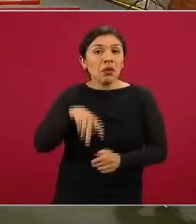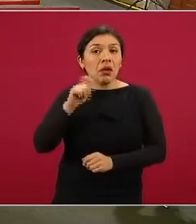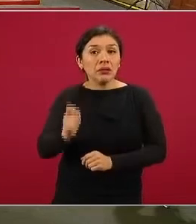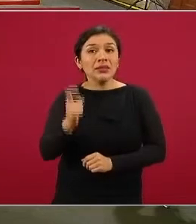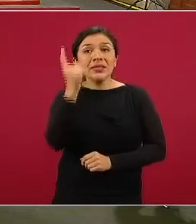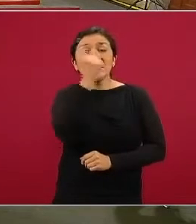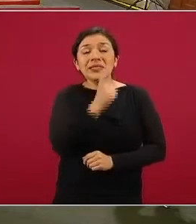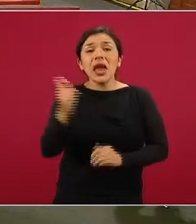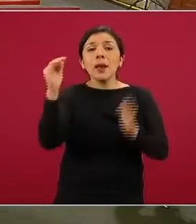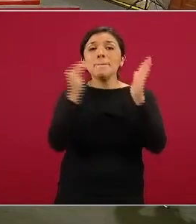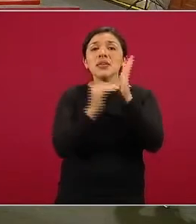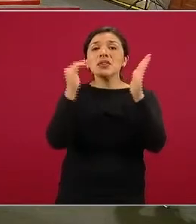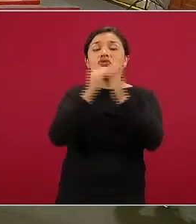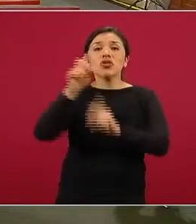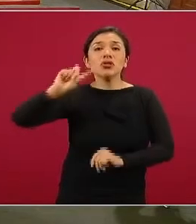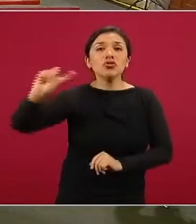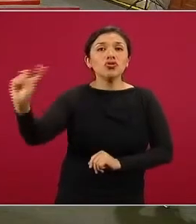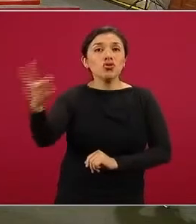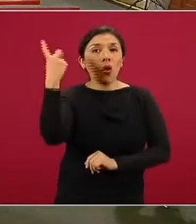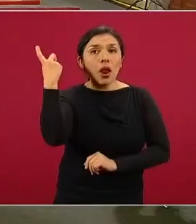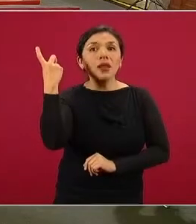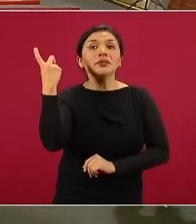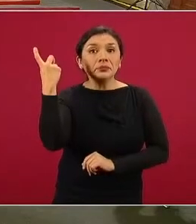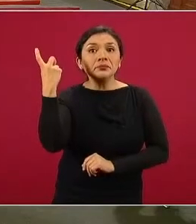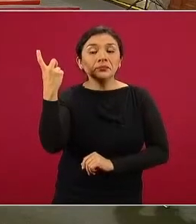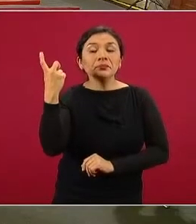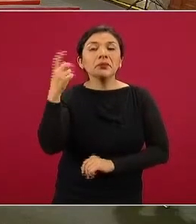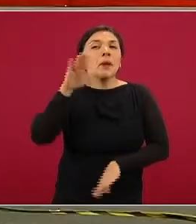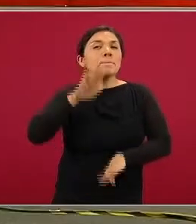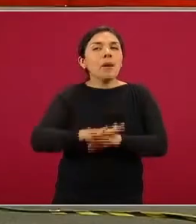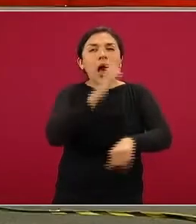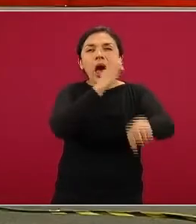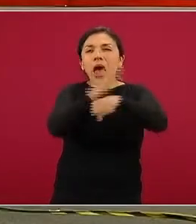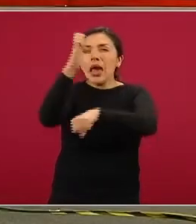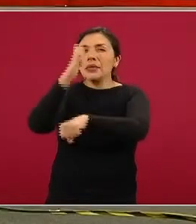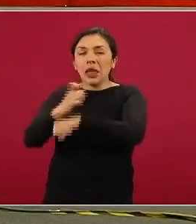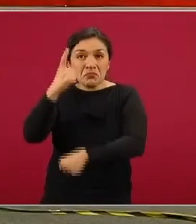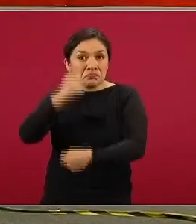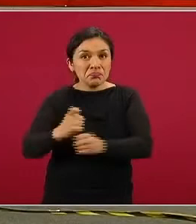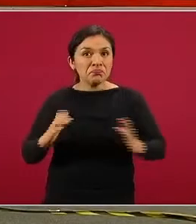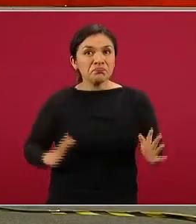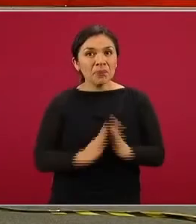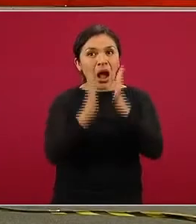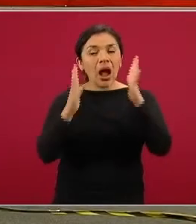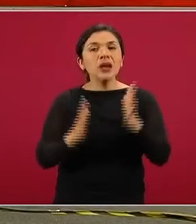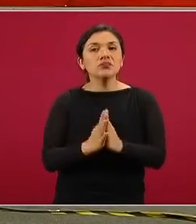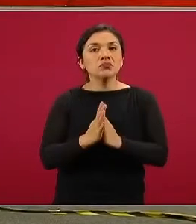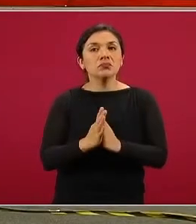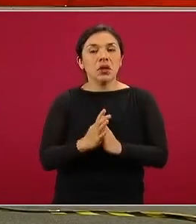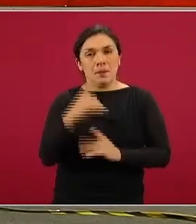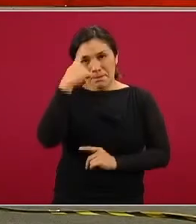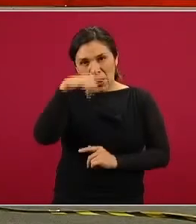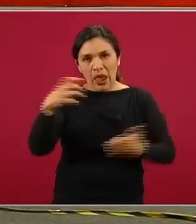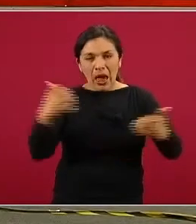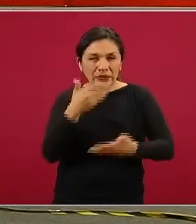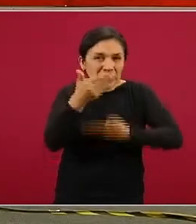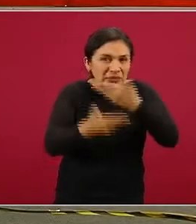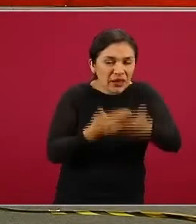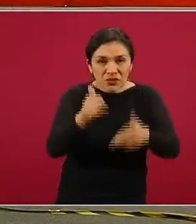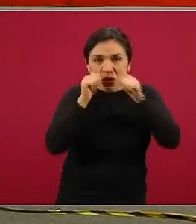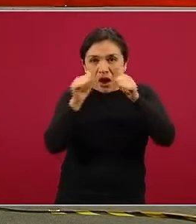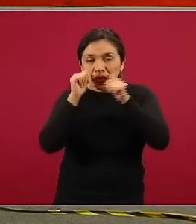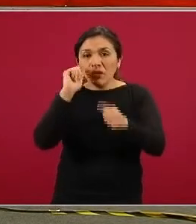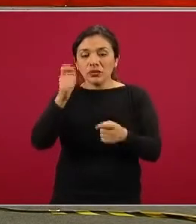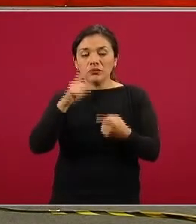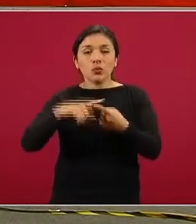de $100 millones y los estados con mayor participación de prestadores de servicios